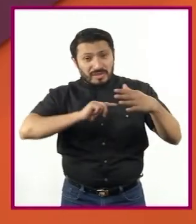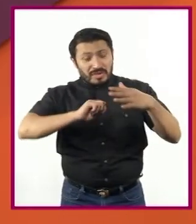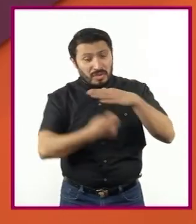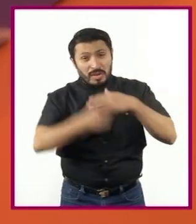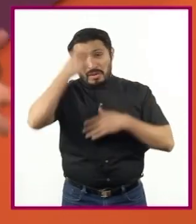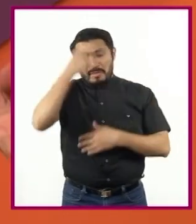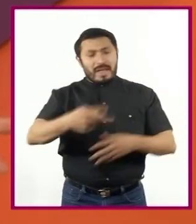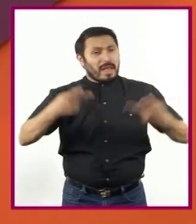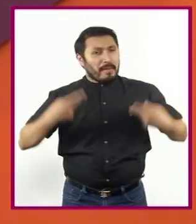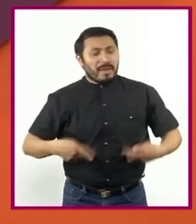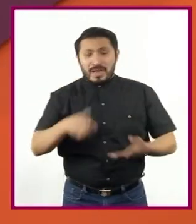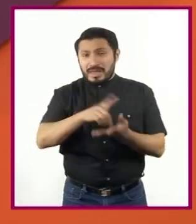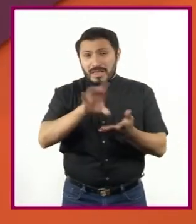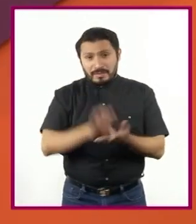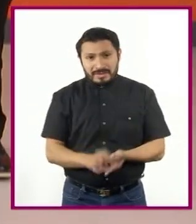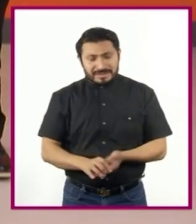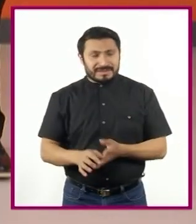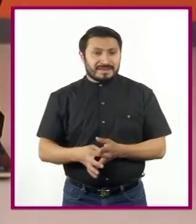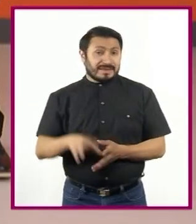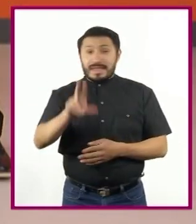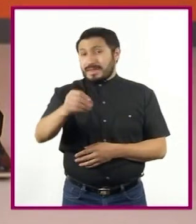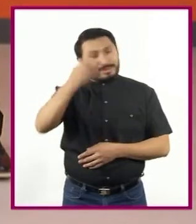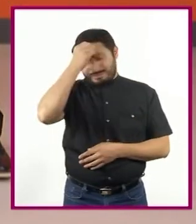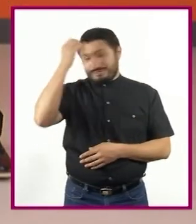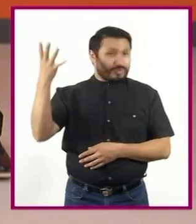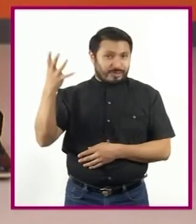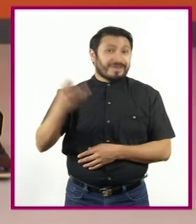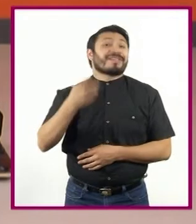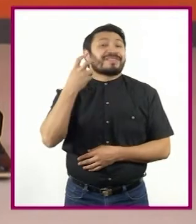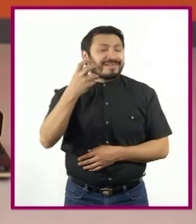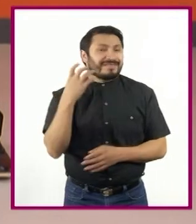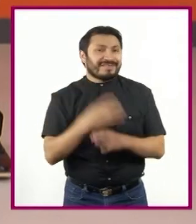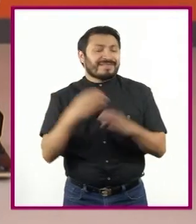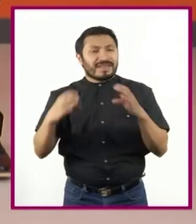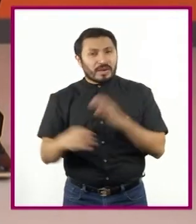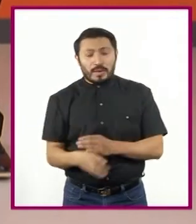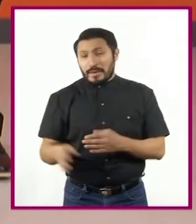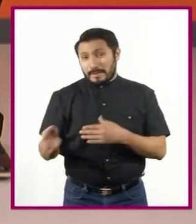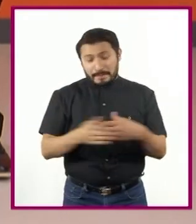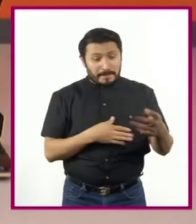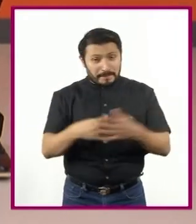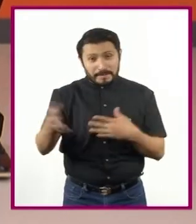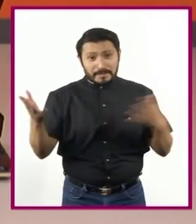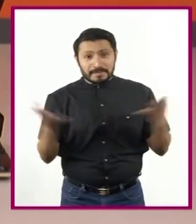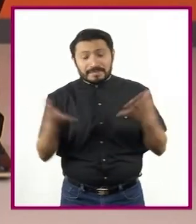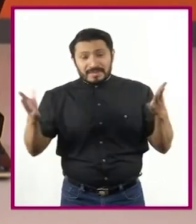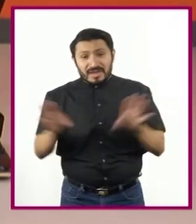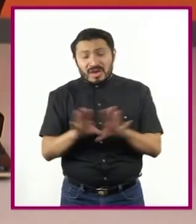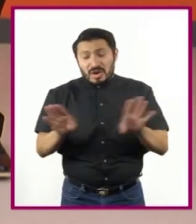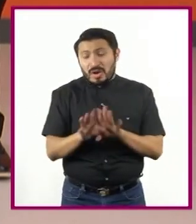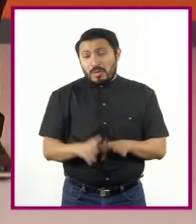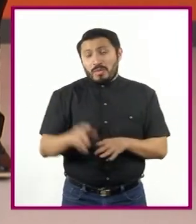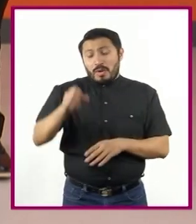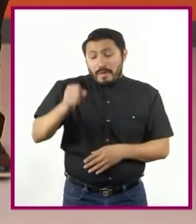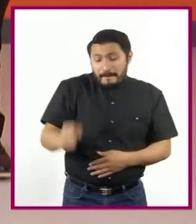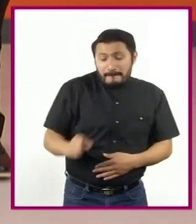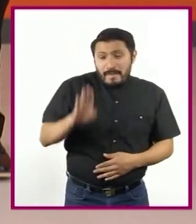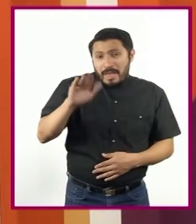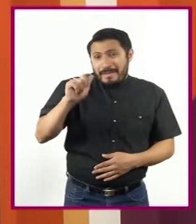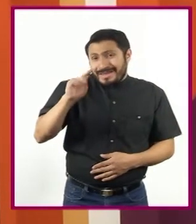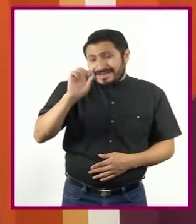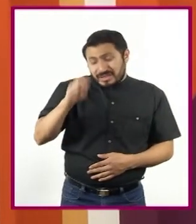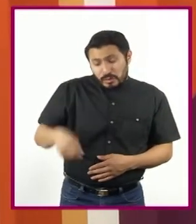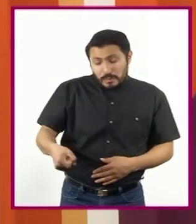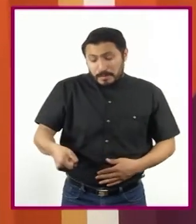discapacidad. No se podía quedar atrás. En estos objetos actualmente se hacen prototipos de bastones a los cuales se le